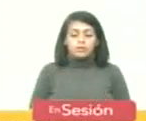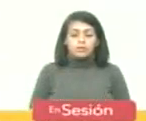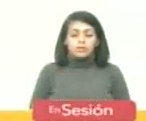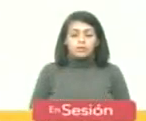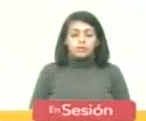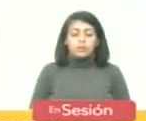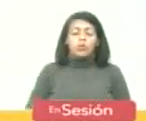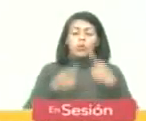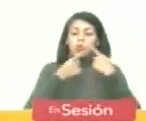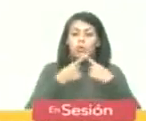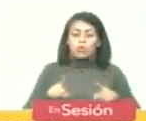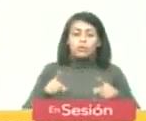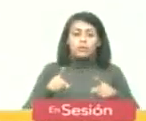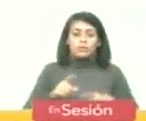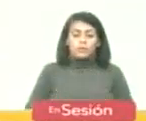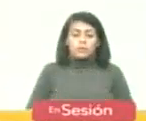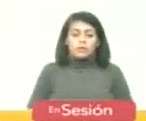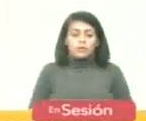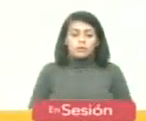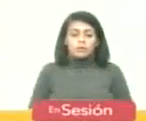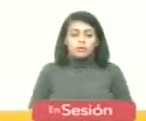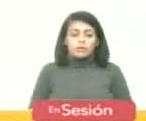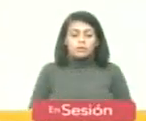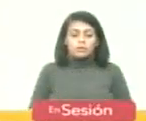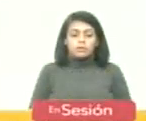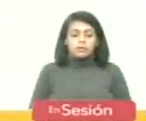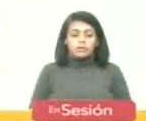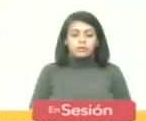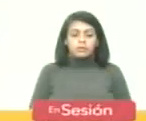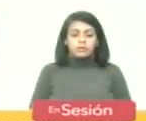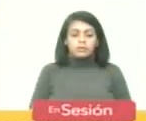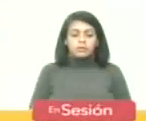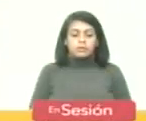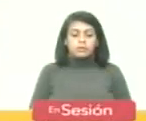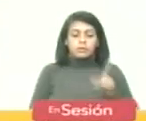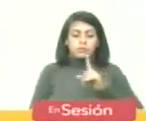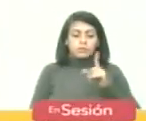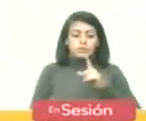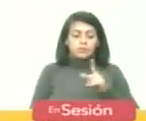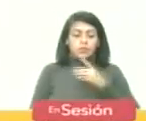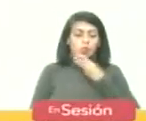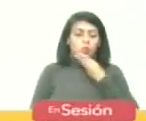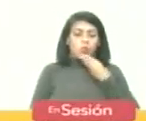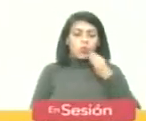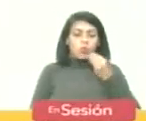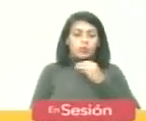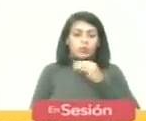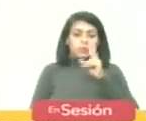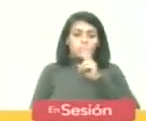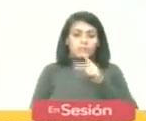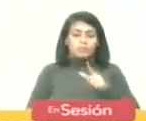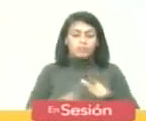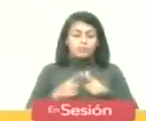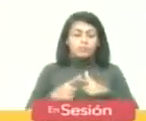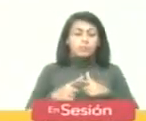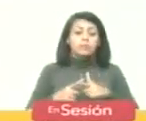Y otra cosa es, no, son jóvenes venezolanos,